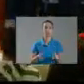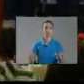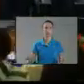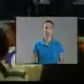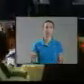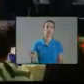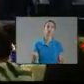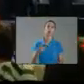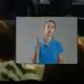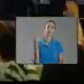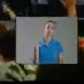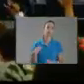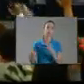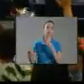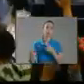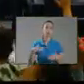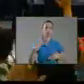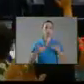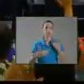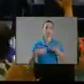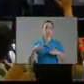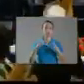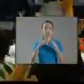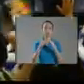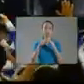¿Cuántos vinieron a gozarse a la casa del Señor?